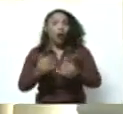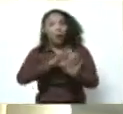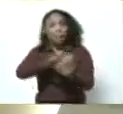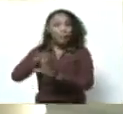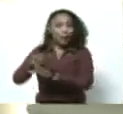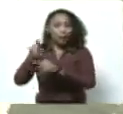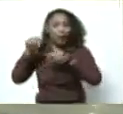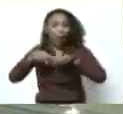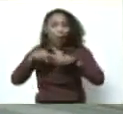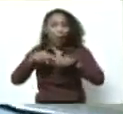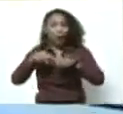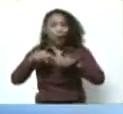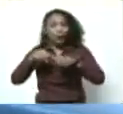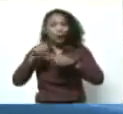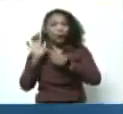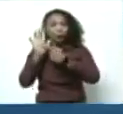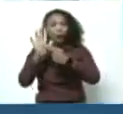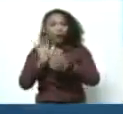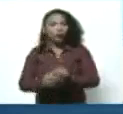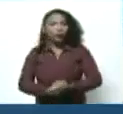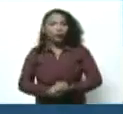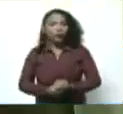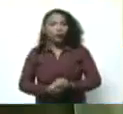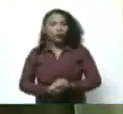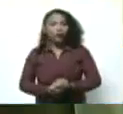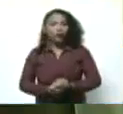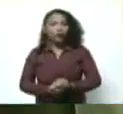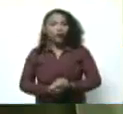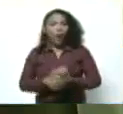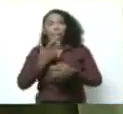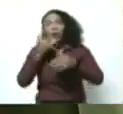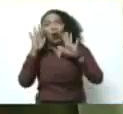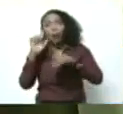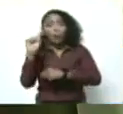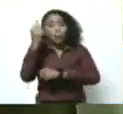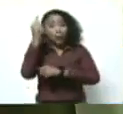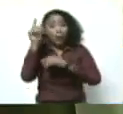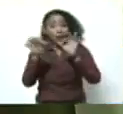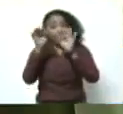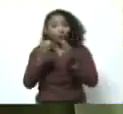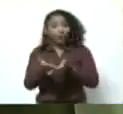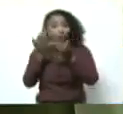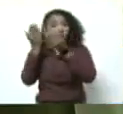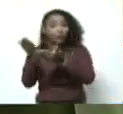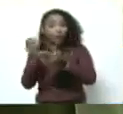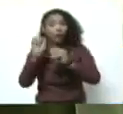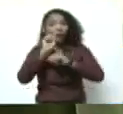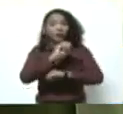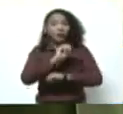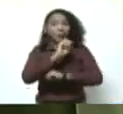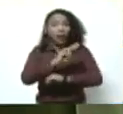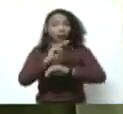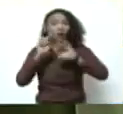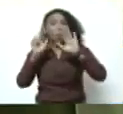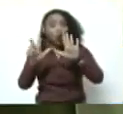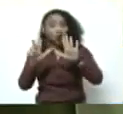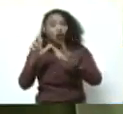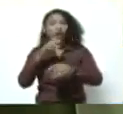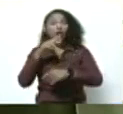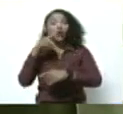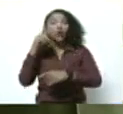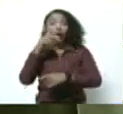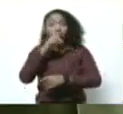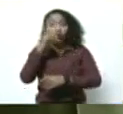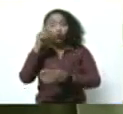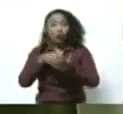sido presentadas en cámara el día de hoy. Por ejemplo, la primera donación la realizamos el 28 de noviembre del año 2019 en el marco